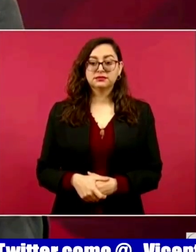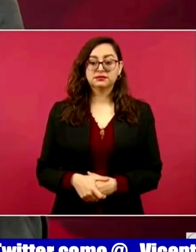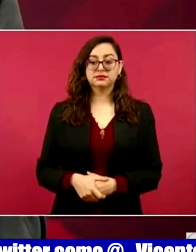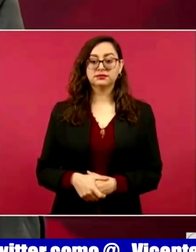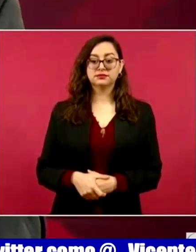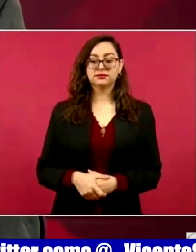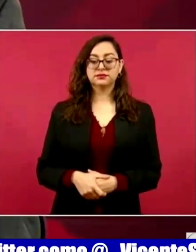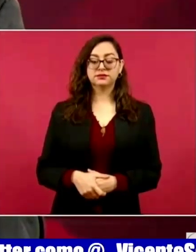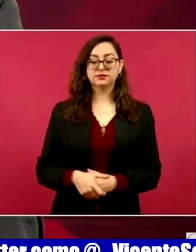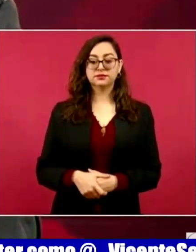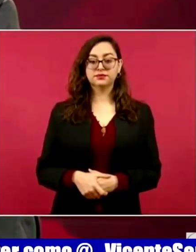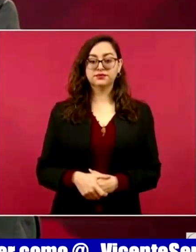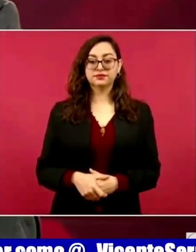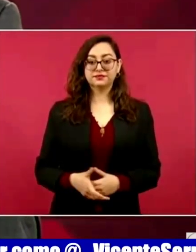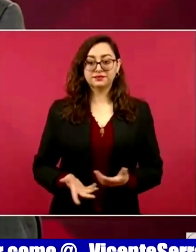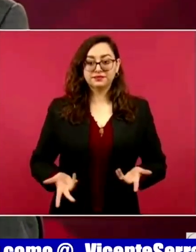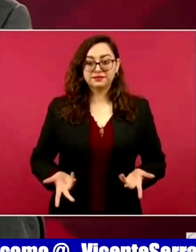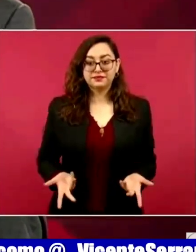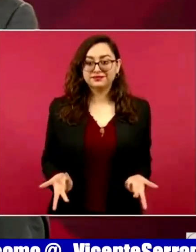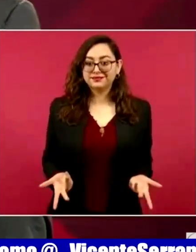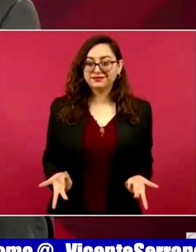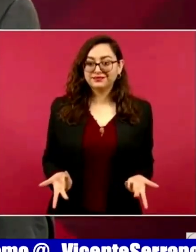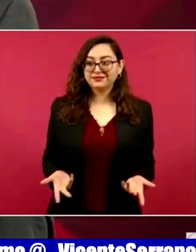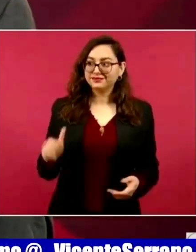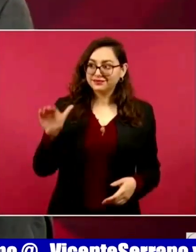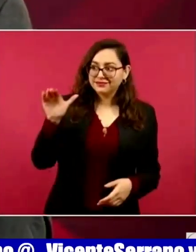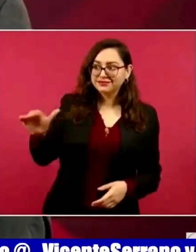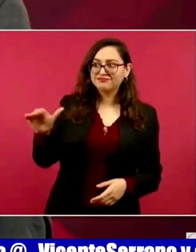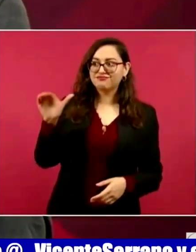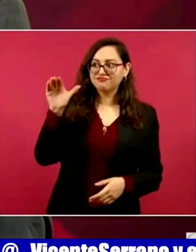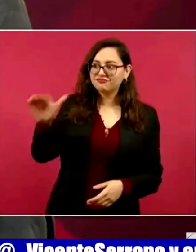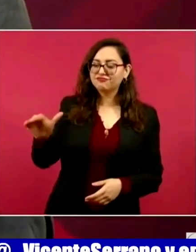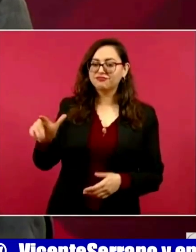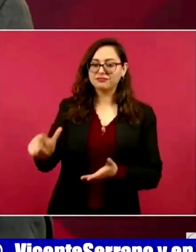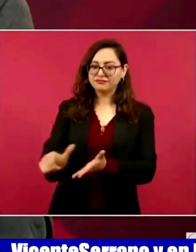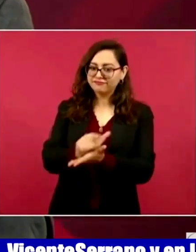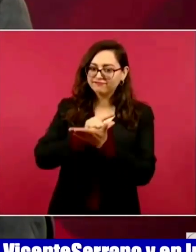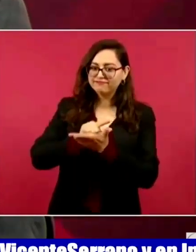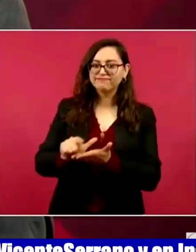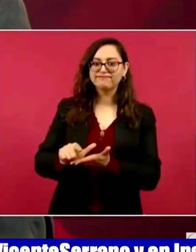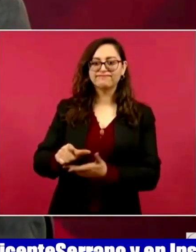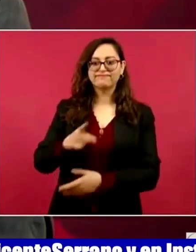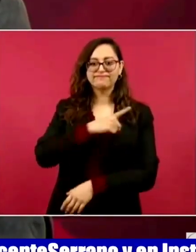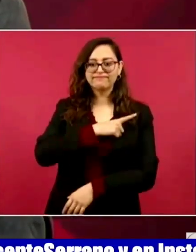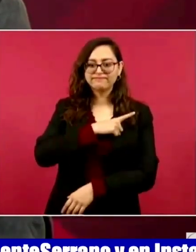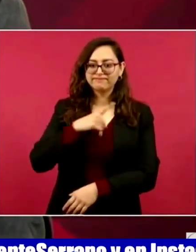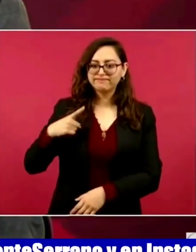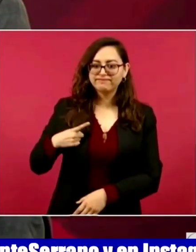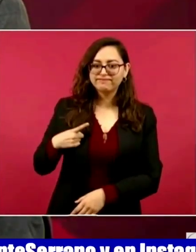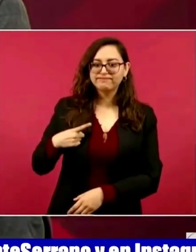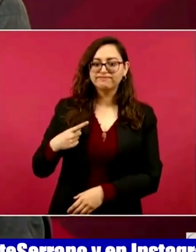Entonces hay que seguir insistiendo en esto.